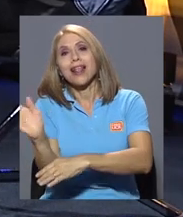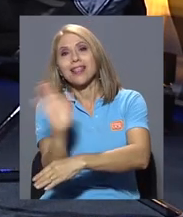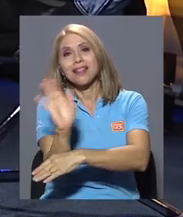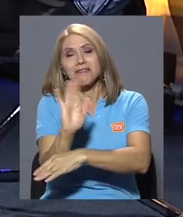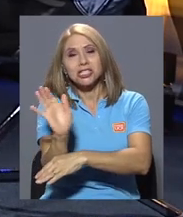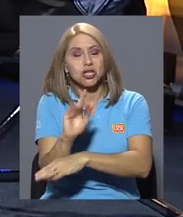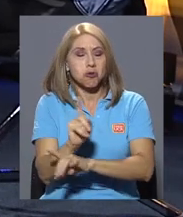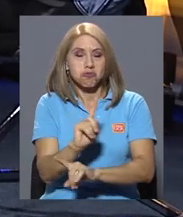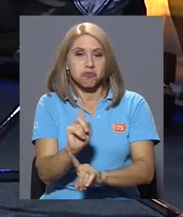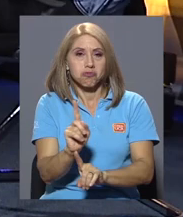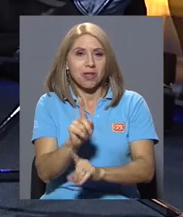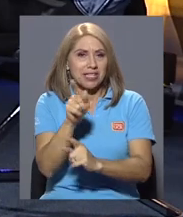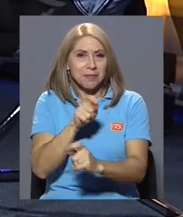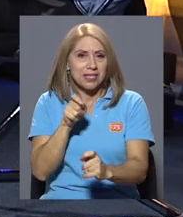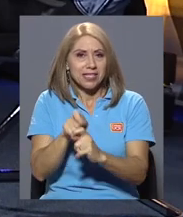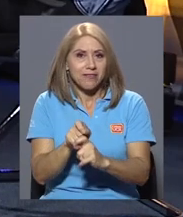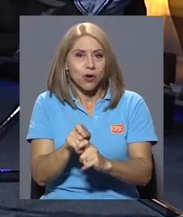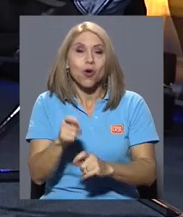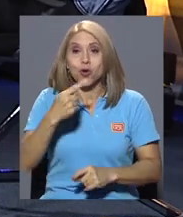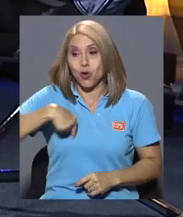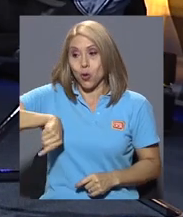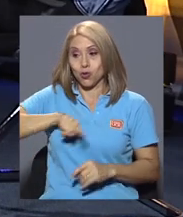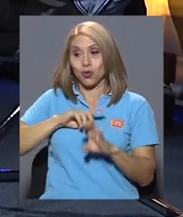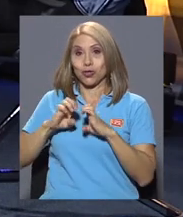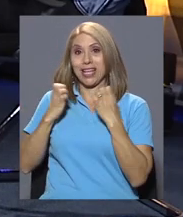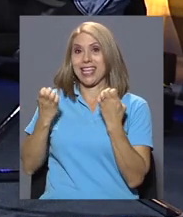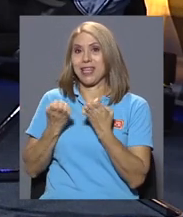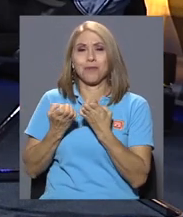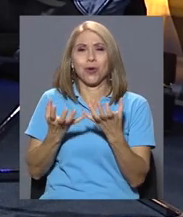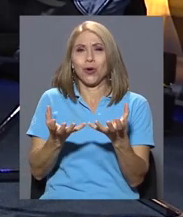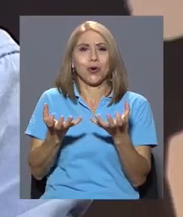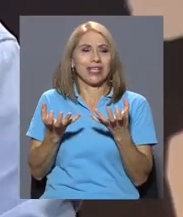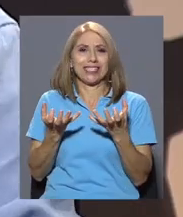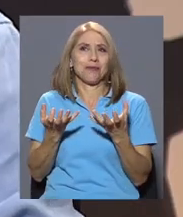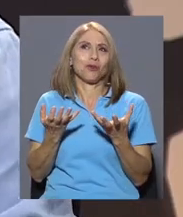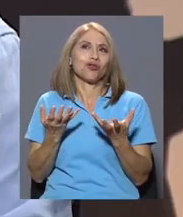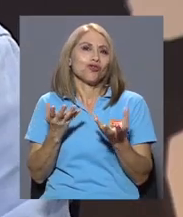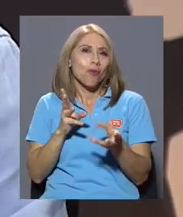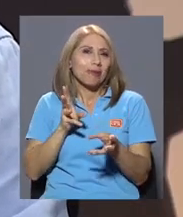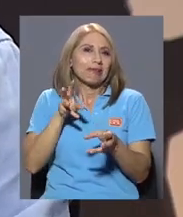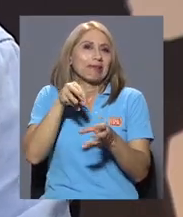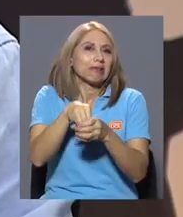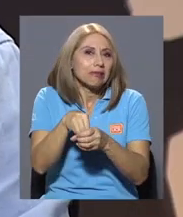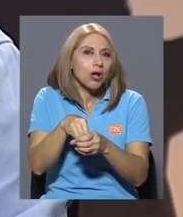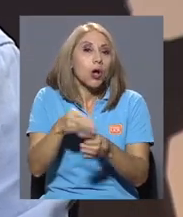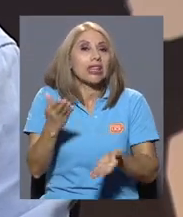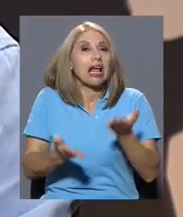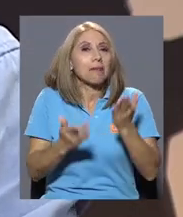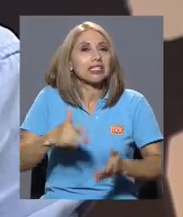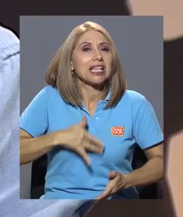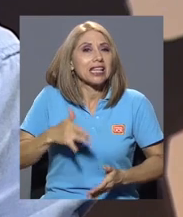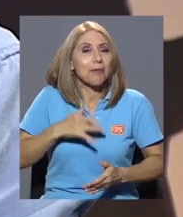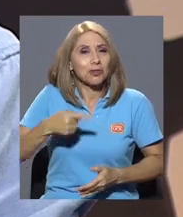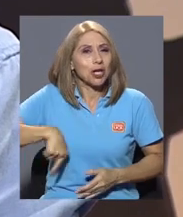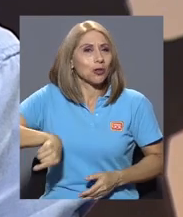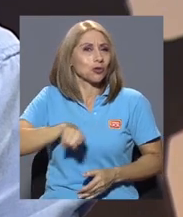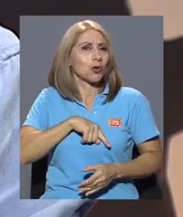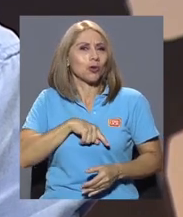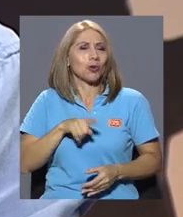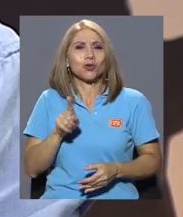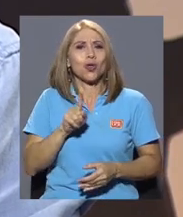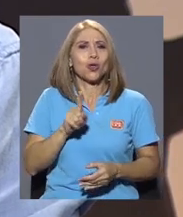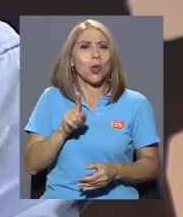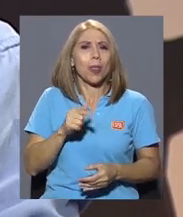existió creo que fuimos nosotros al final los que no quisimos como mandarnos o tal vez sentíamos que no teníamos suficiente cancha como para